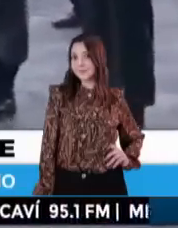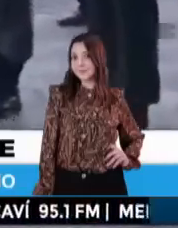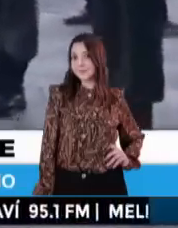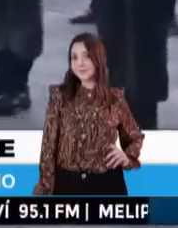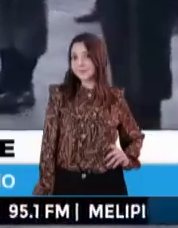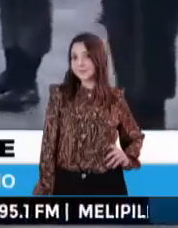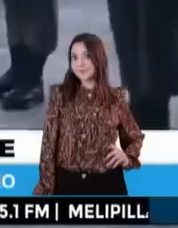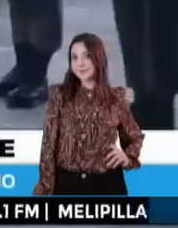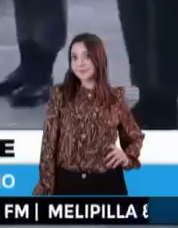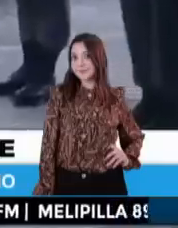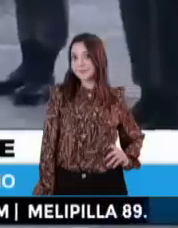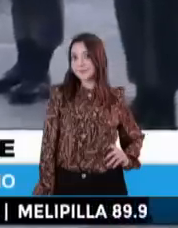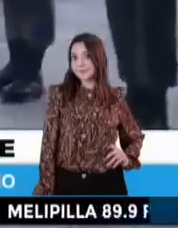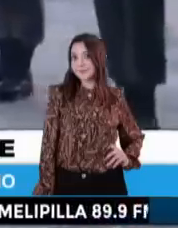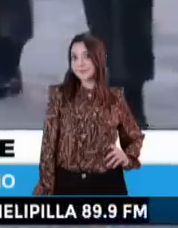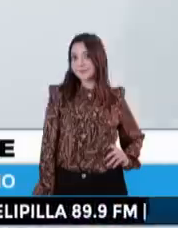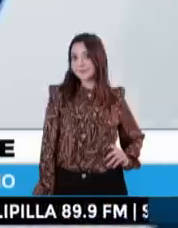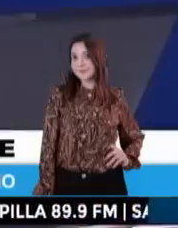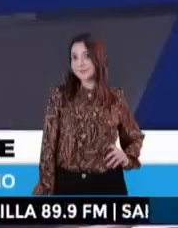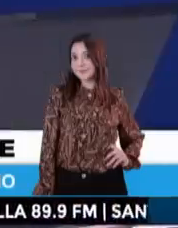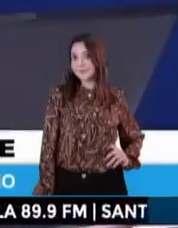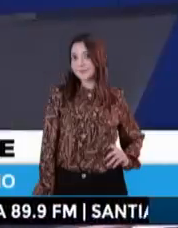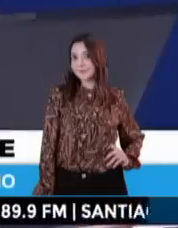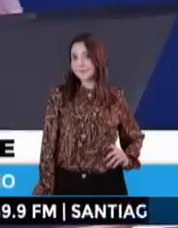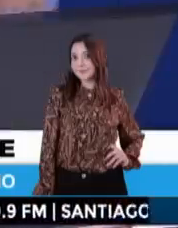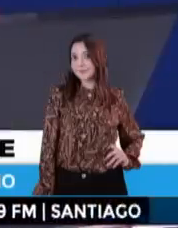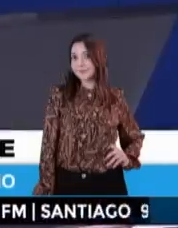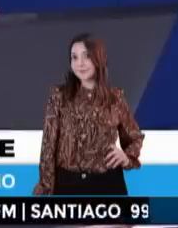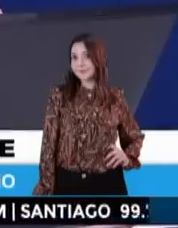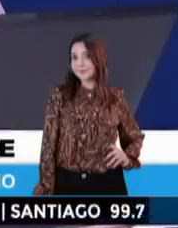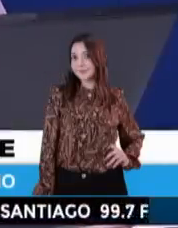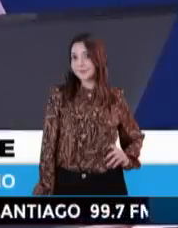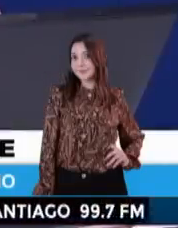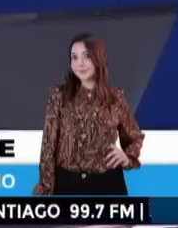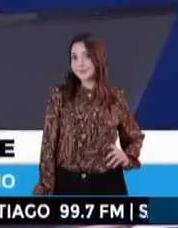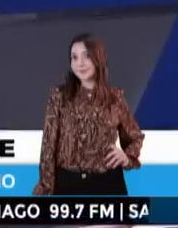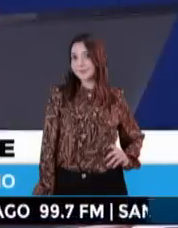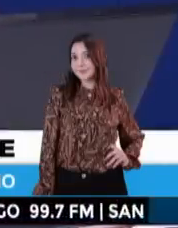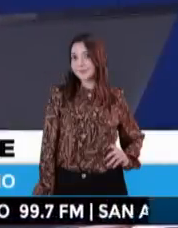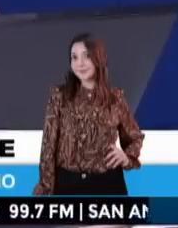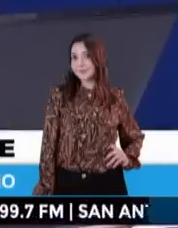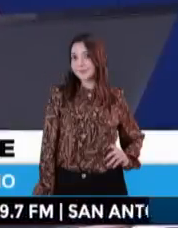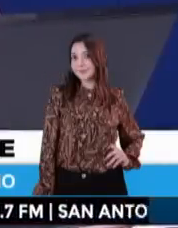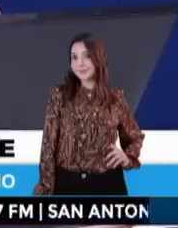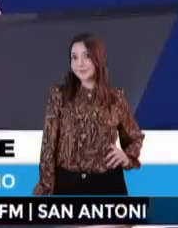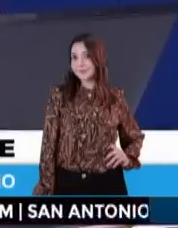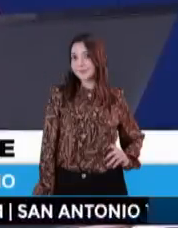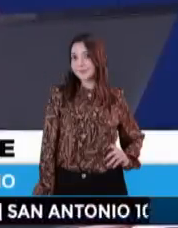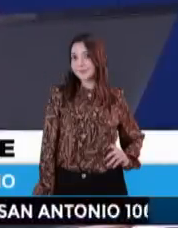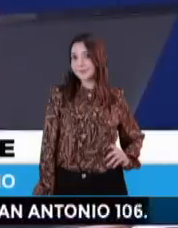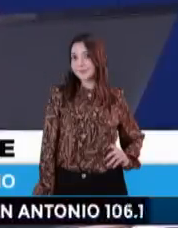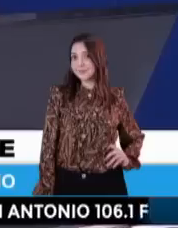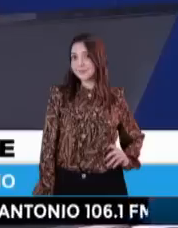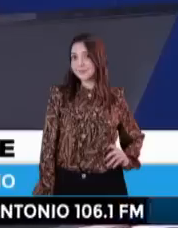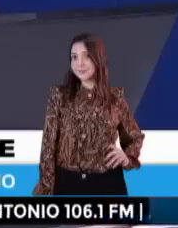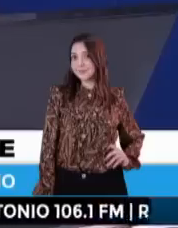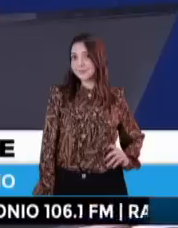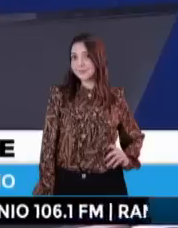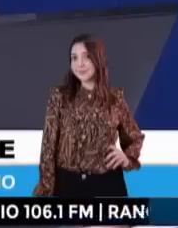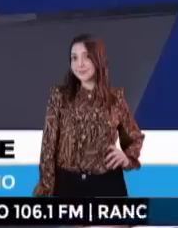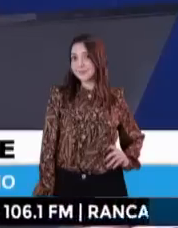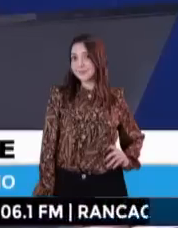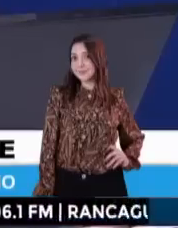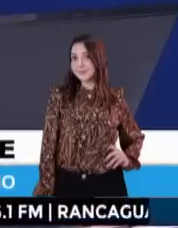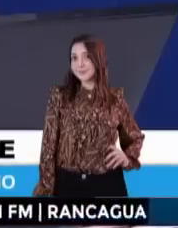Caterín Tomás. A ver, varias cosas, ¿no es cierto? Lo primero es que hay una falla en seguridad. Lo segundo es que hubo una alerta el año 2021.